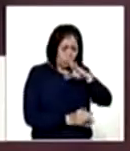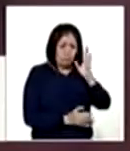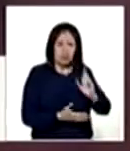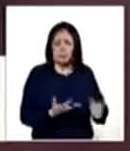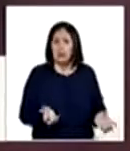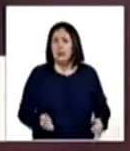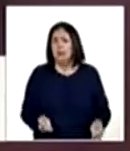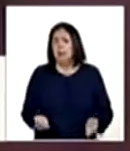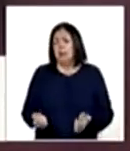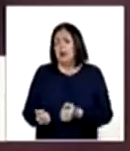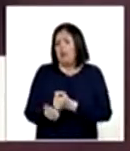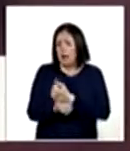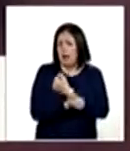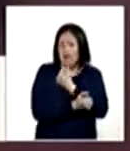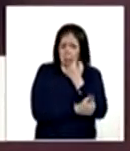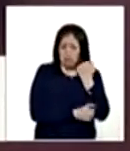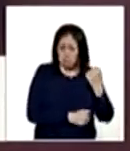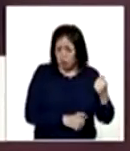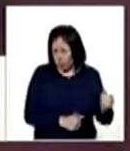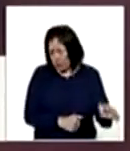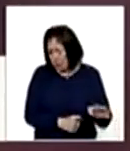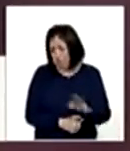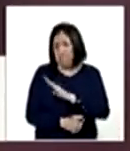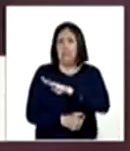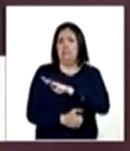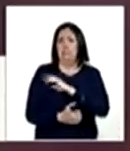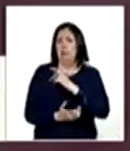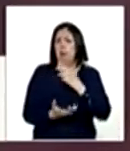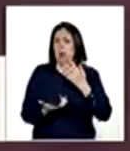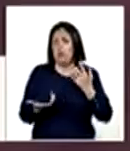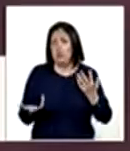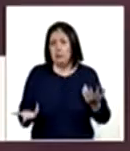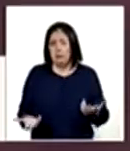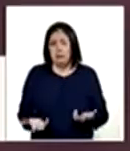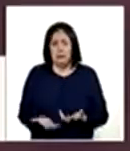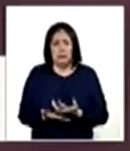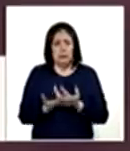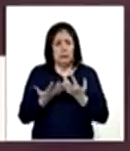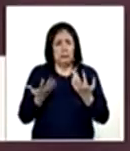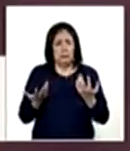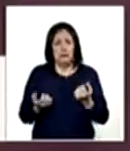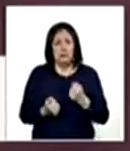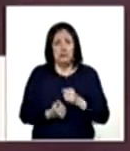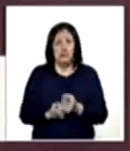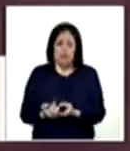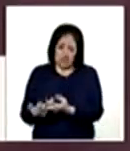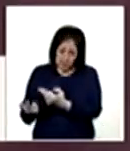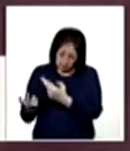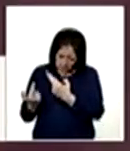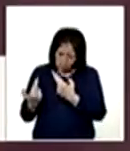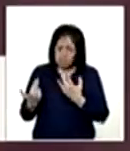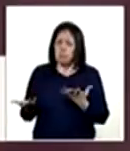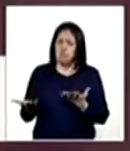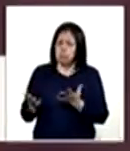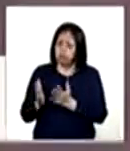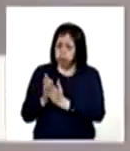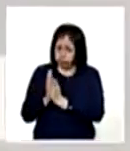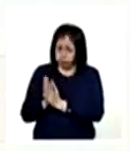Amor perverso, ten respeto por